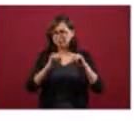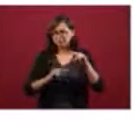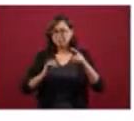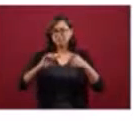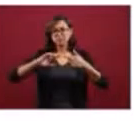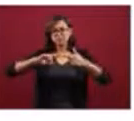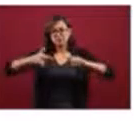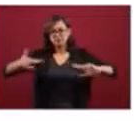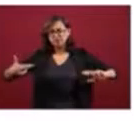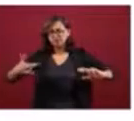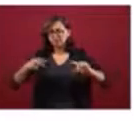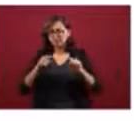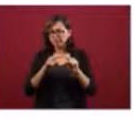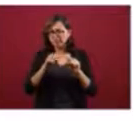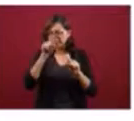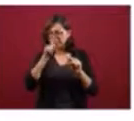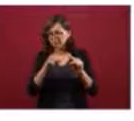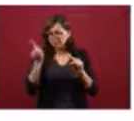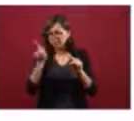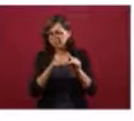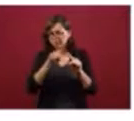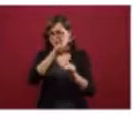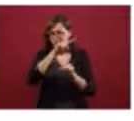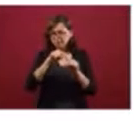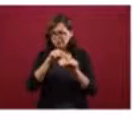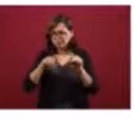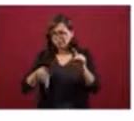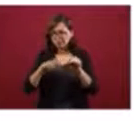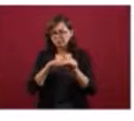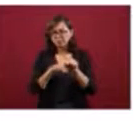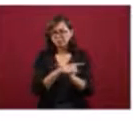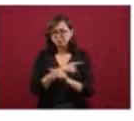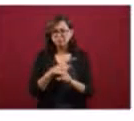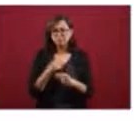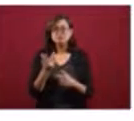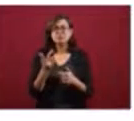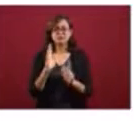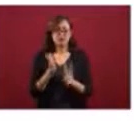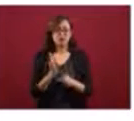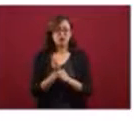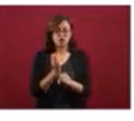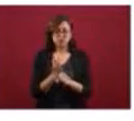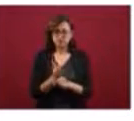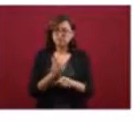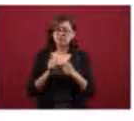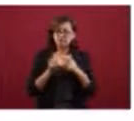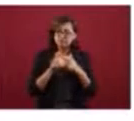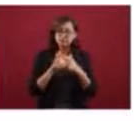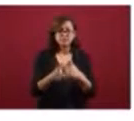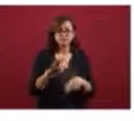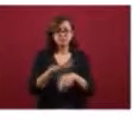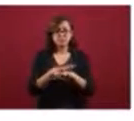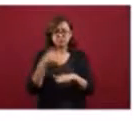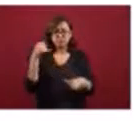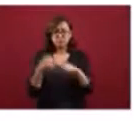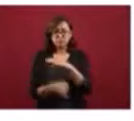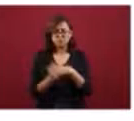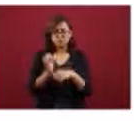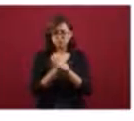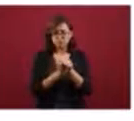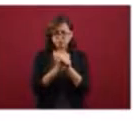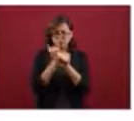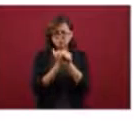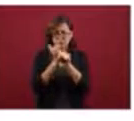se encuentran lo que se denomina los actuadores lineales, que están siendo sujetos de una investigación ahorita más detallada en el momento